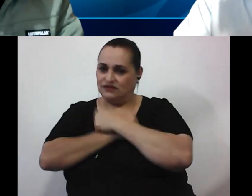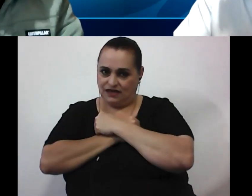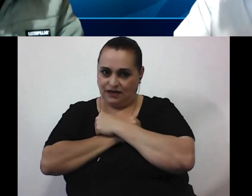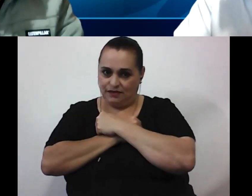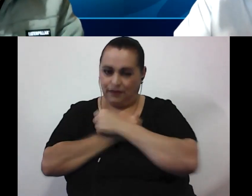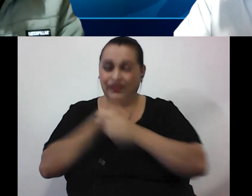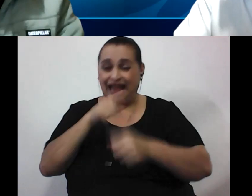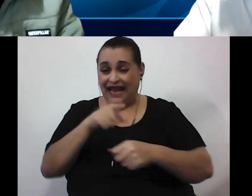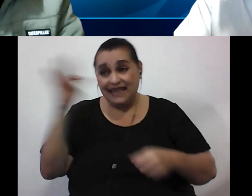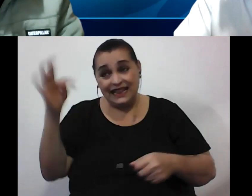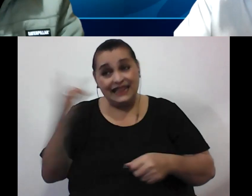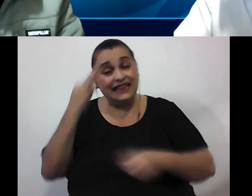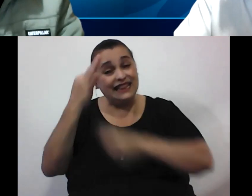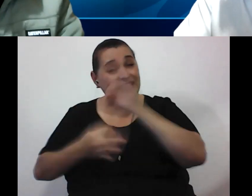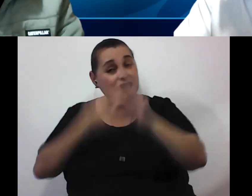tipo de técnicas